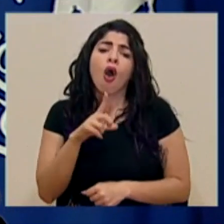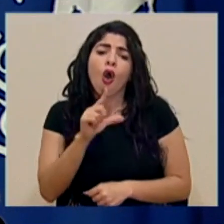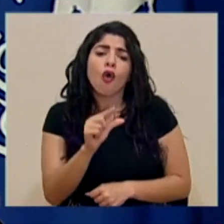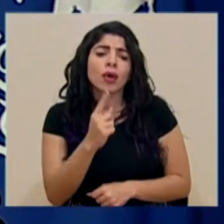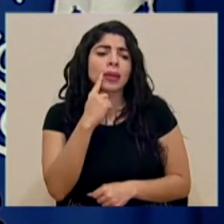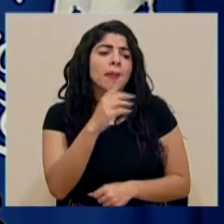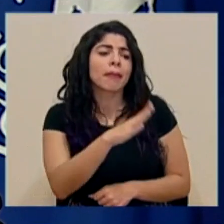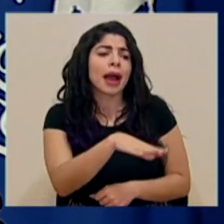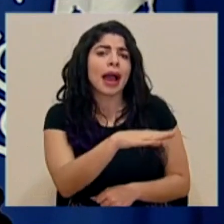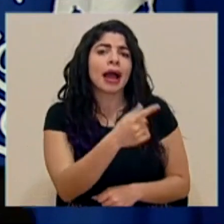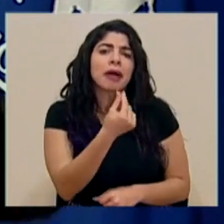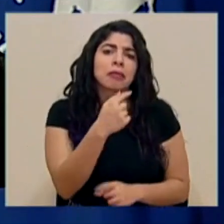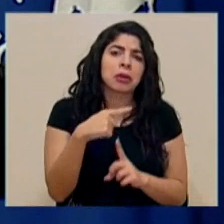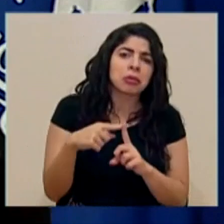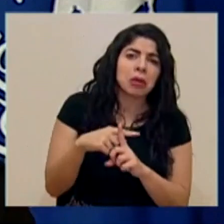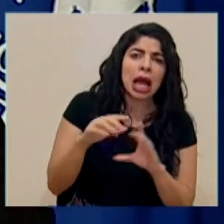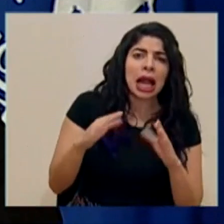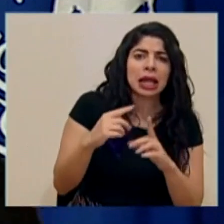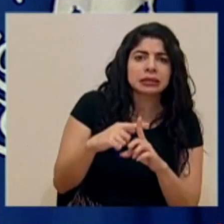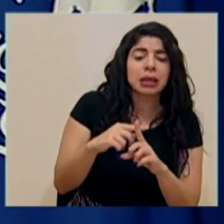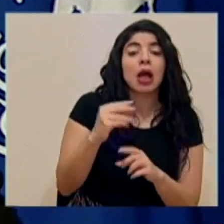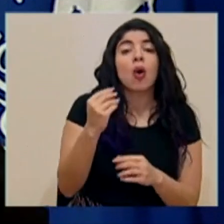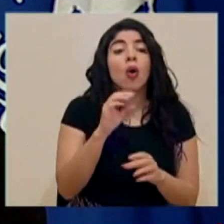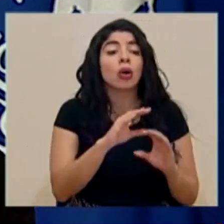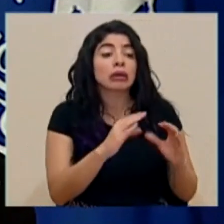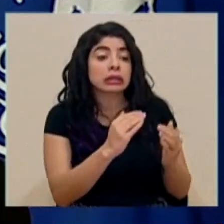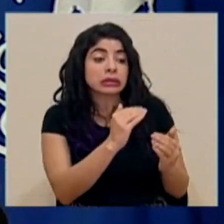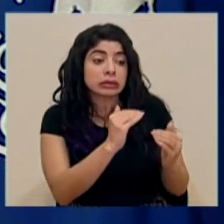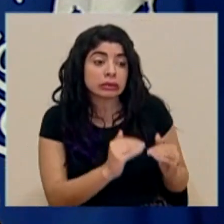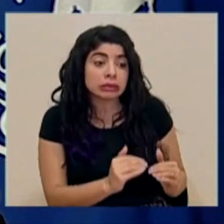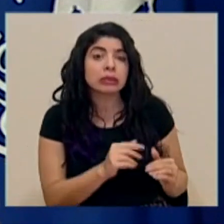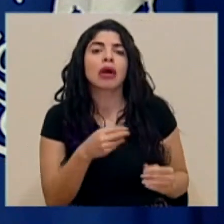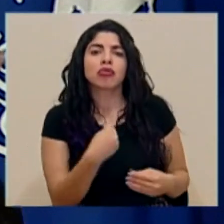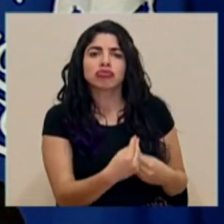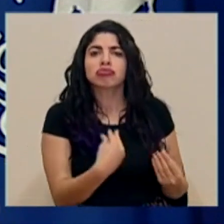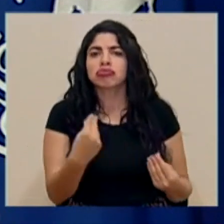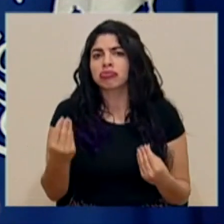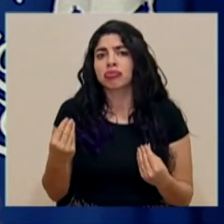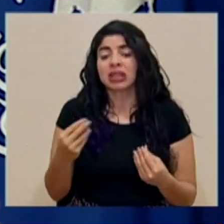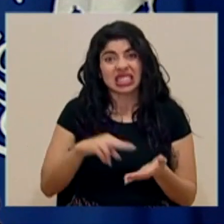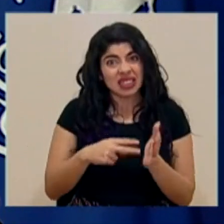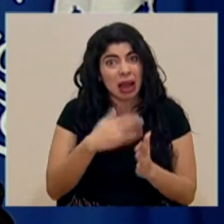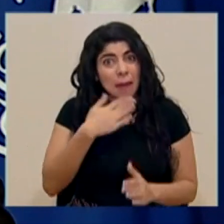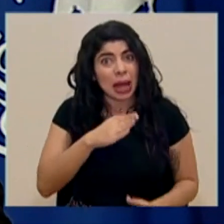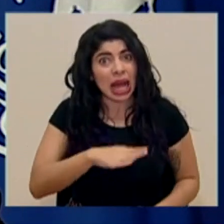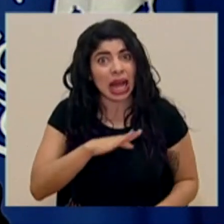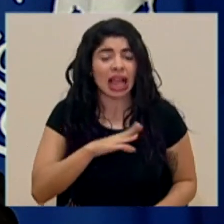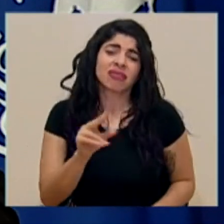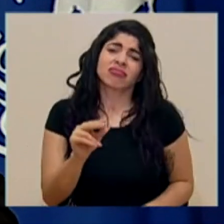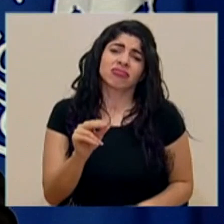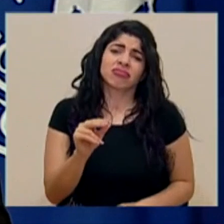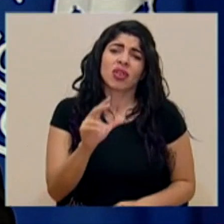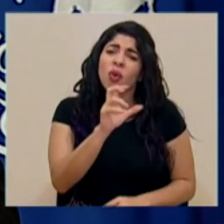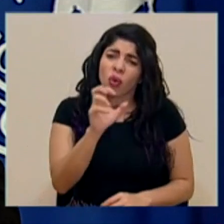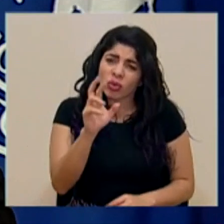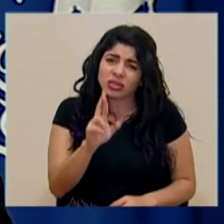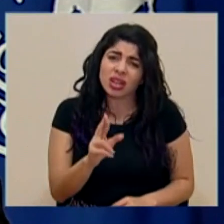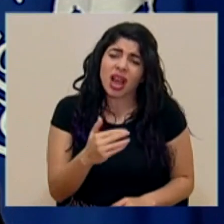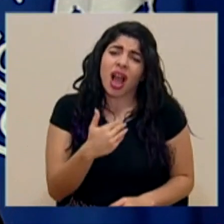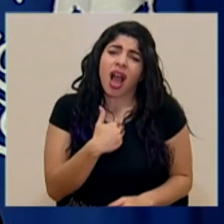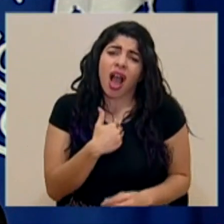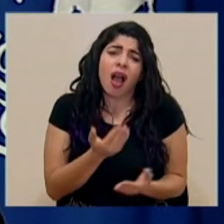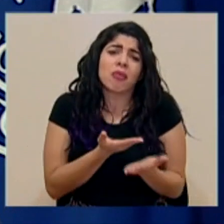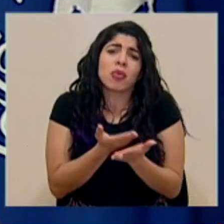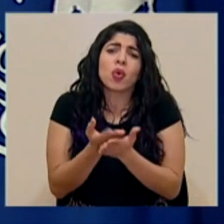de mercado de ingresos medios y de ingresos más bajos, y no significa mala calidad. Costa Rica tiene